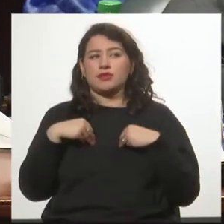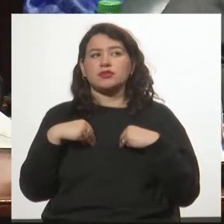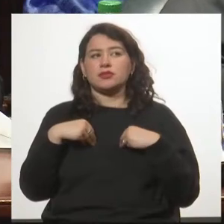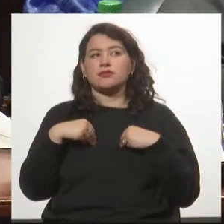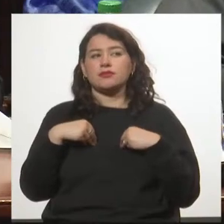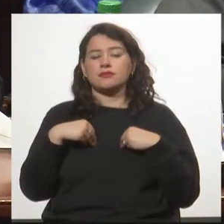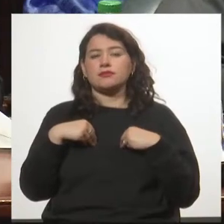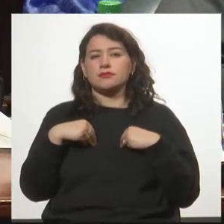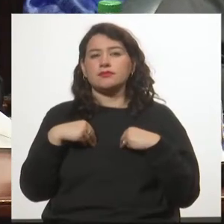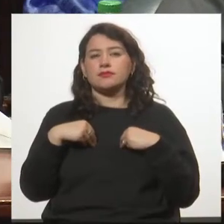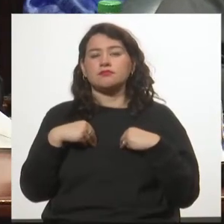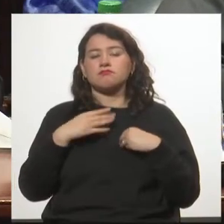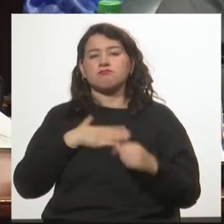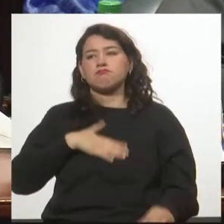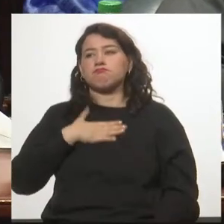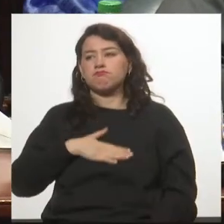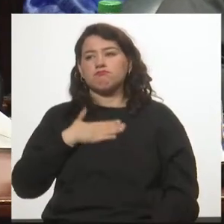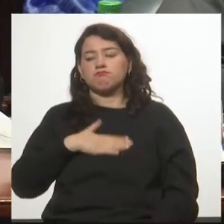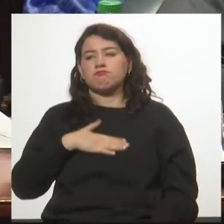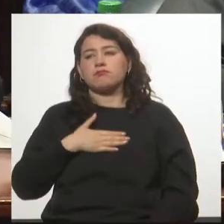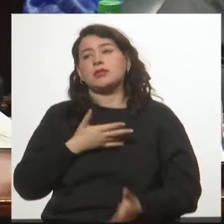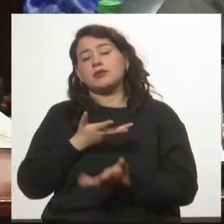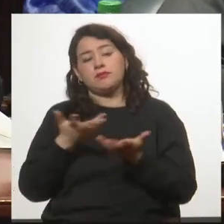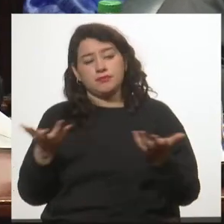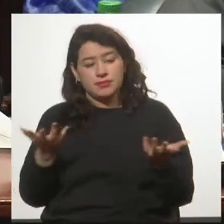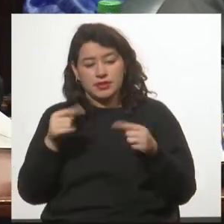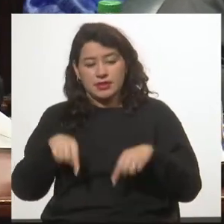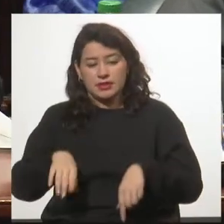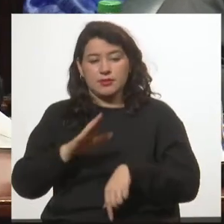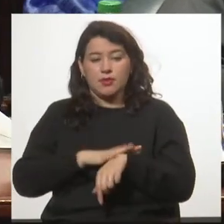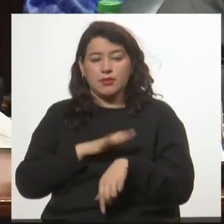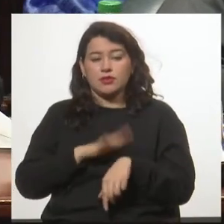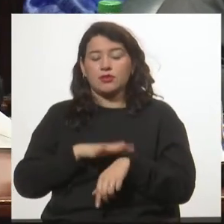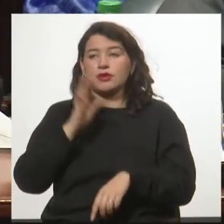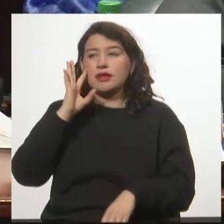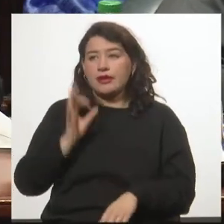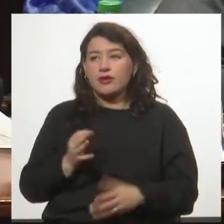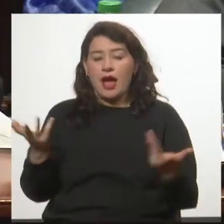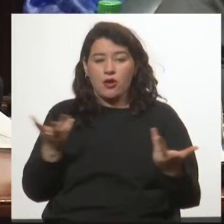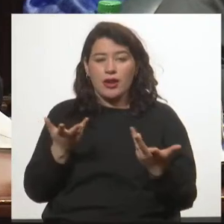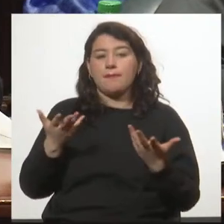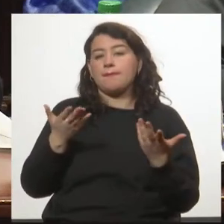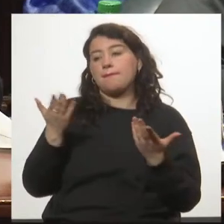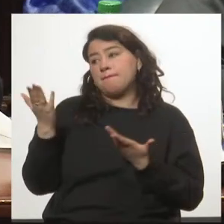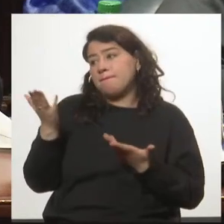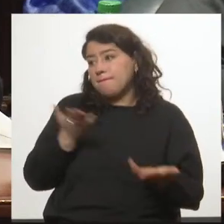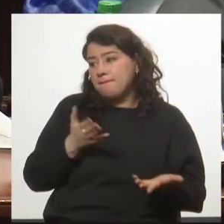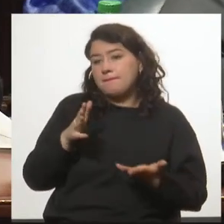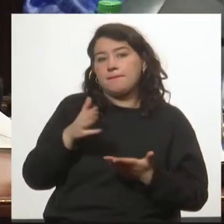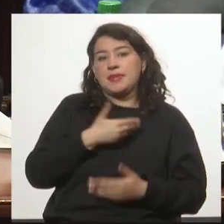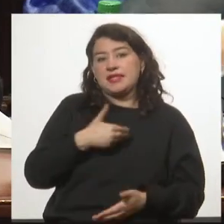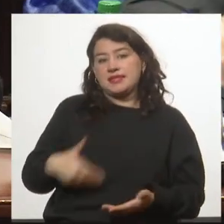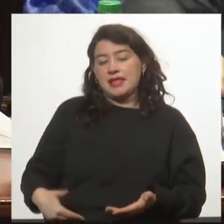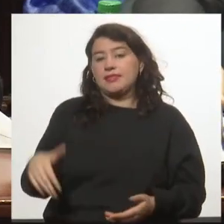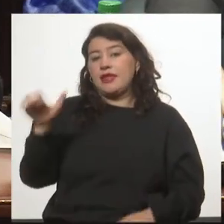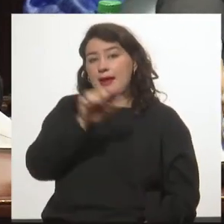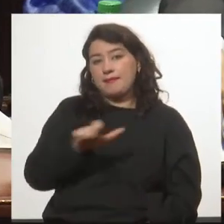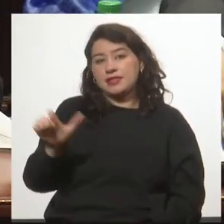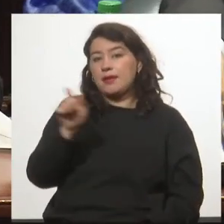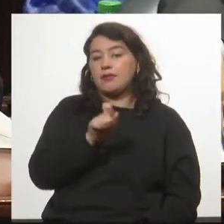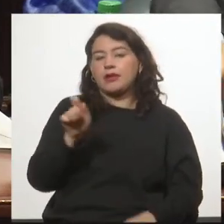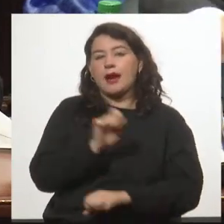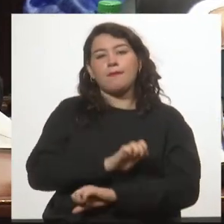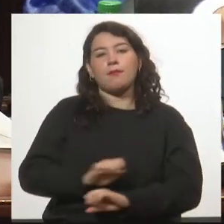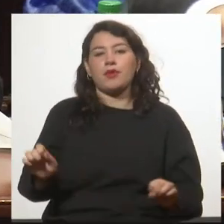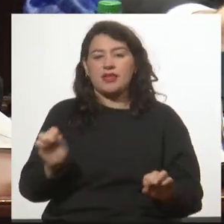con beneplácito y en este momento lo que corresponde que el presidente de la empresa pública pueda